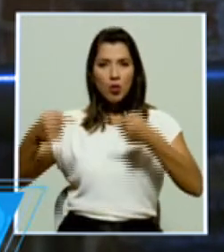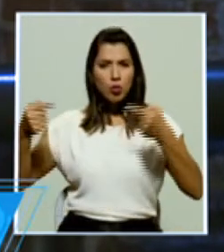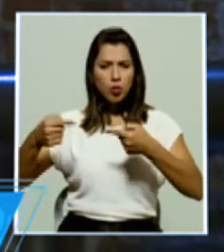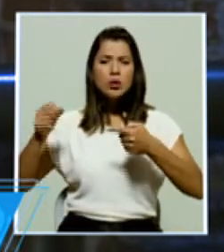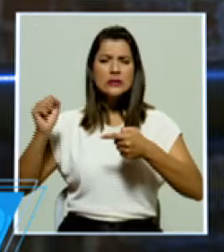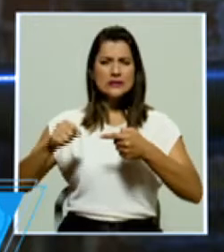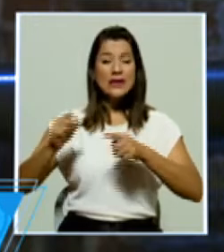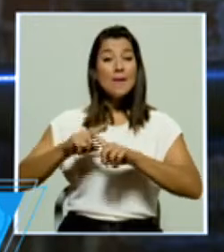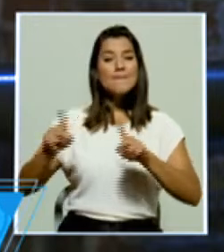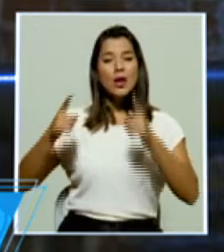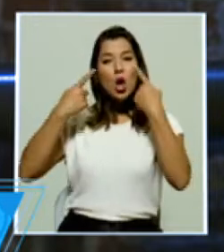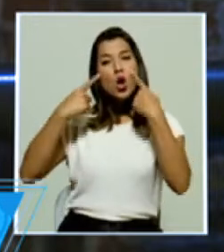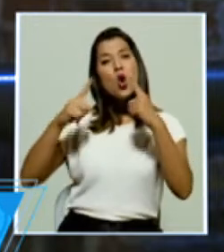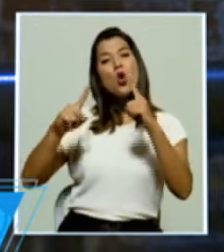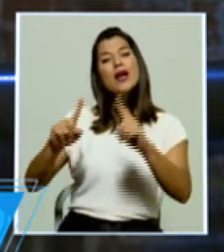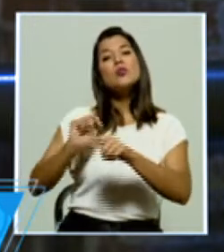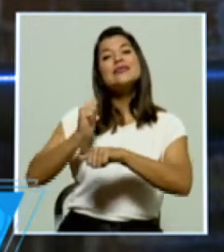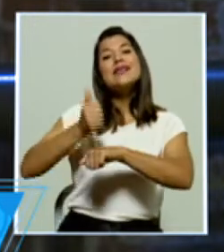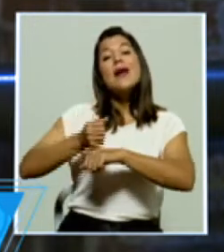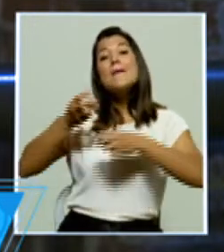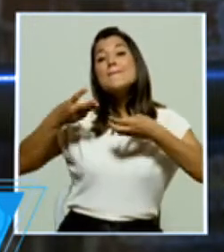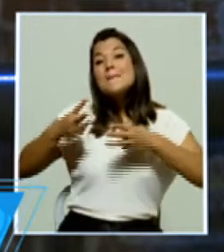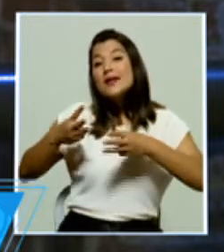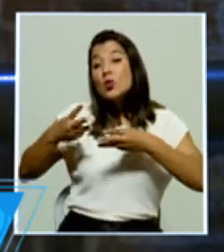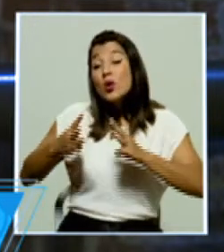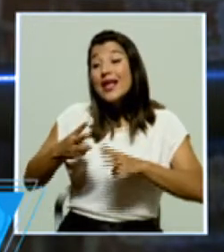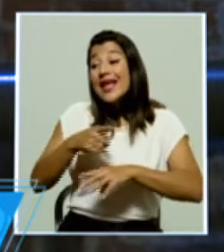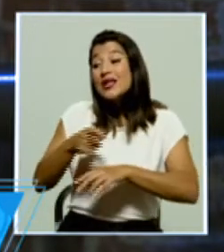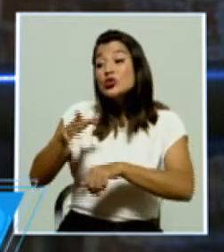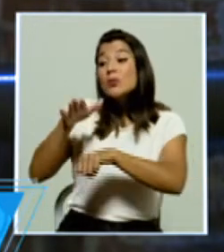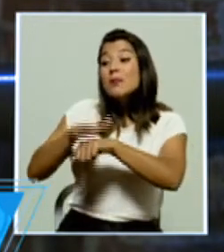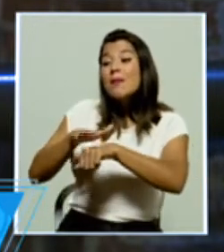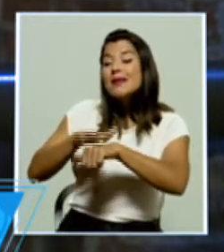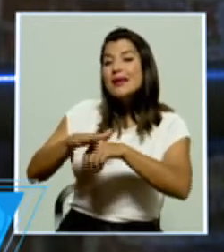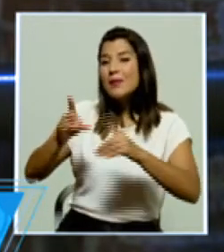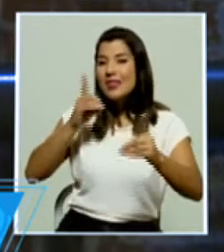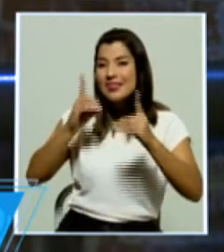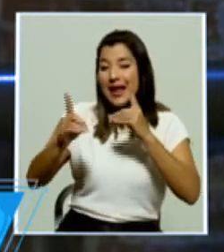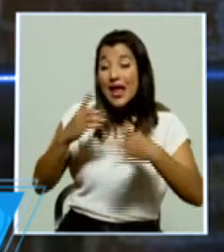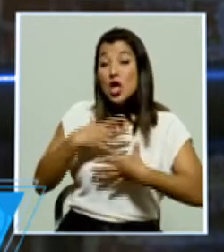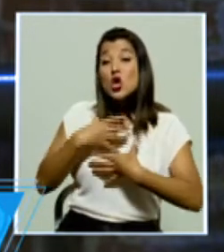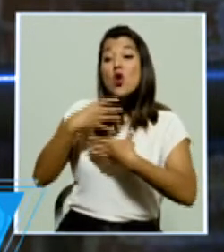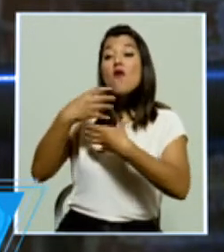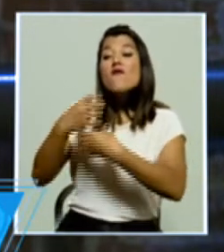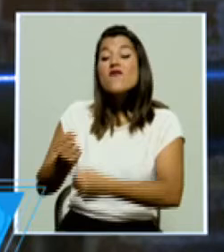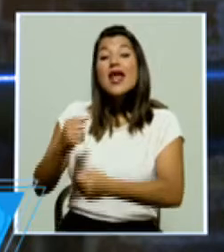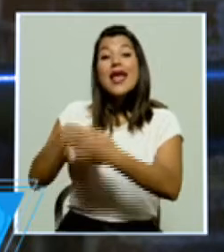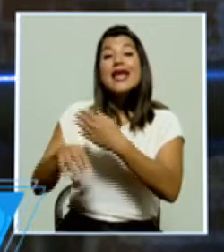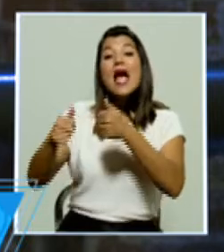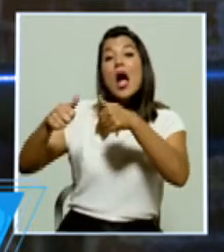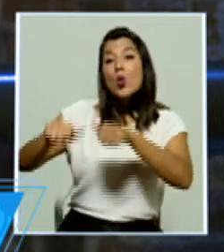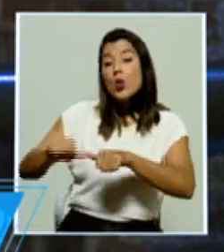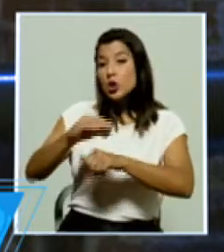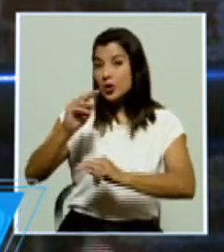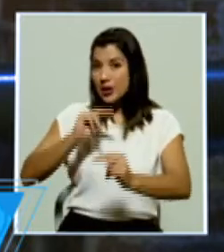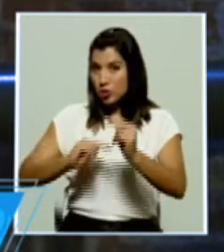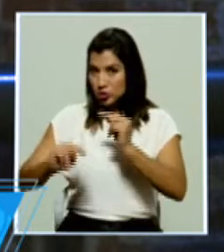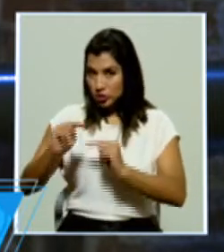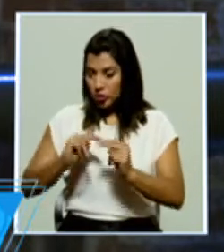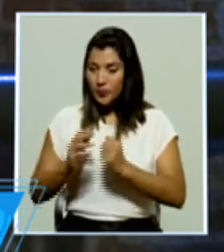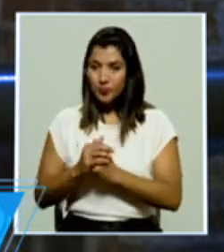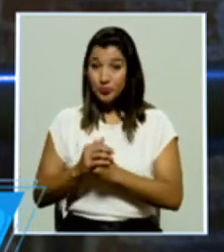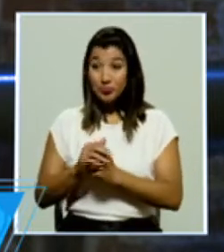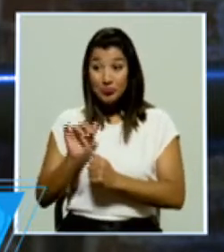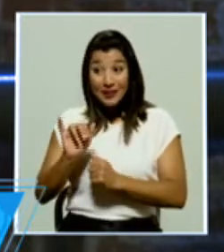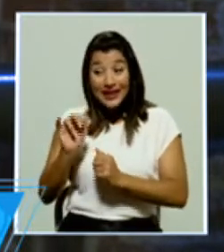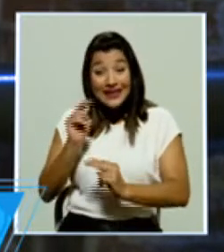logramos establecer un mecanismo que les permitiera dialogar y confiar en los acuerdos y las negociaciones que se estaban creando. Estas